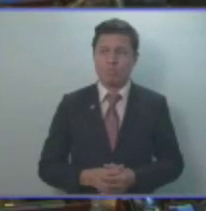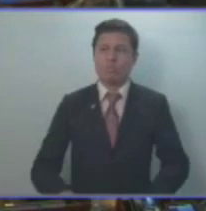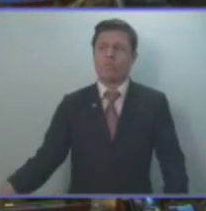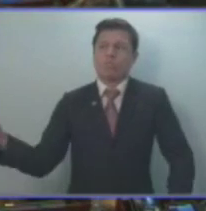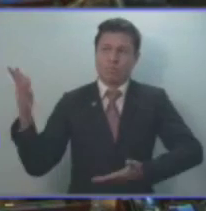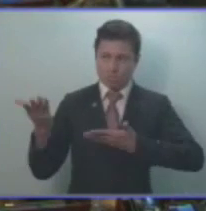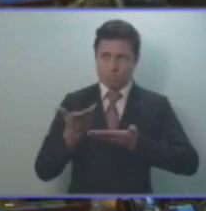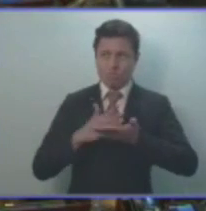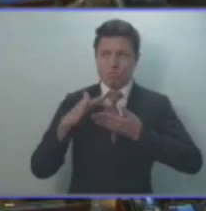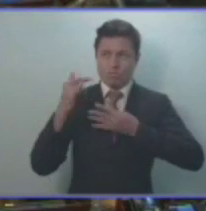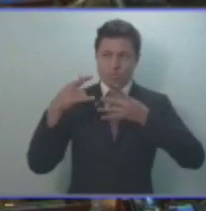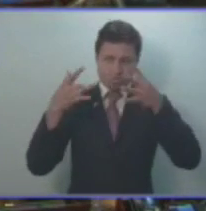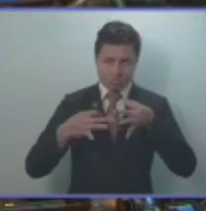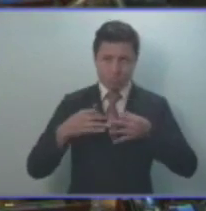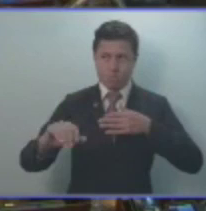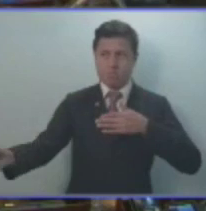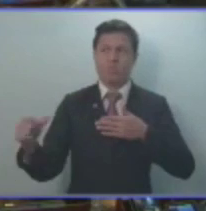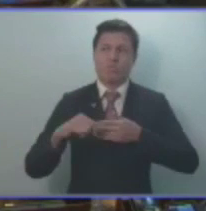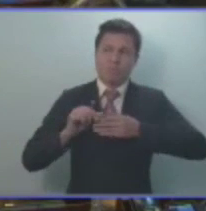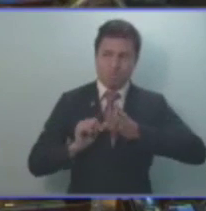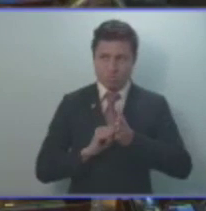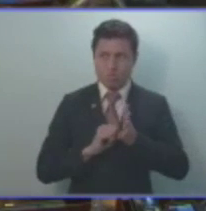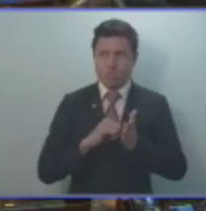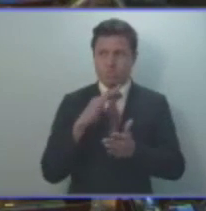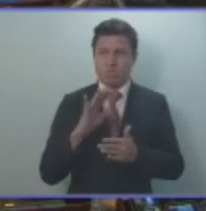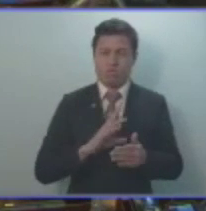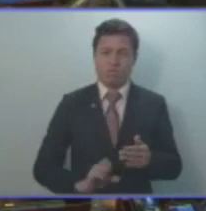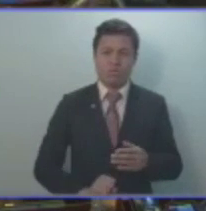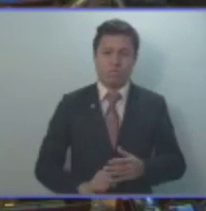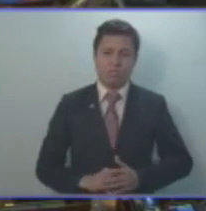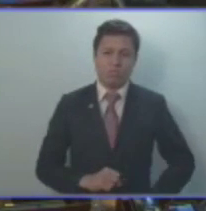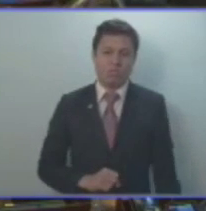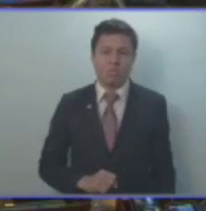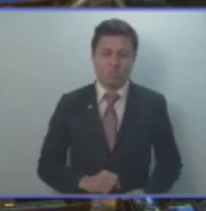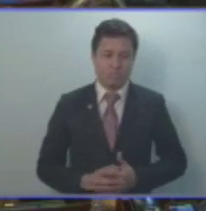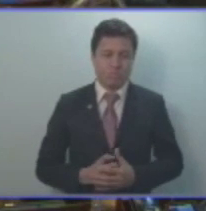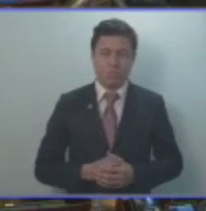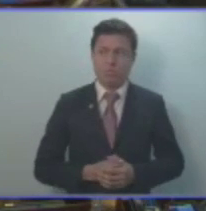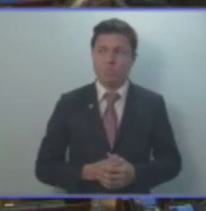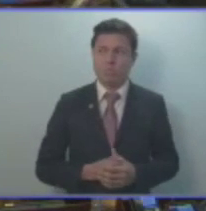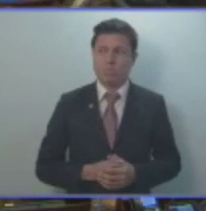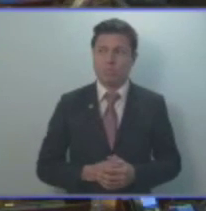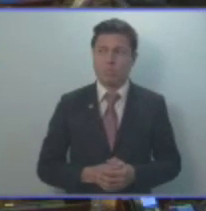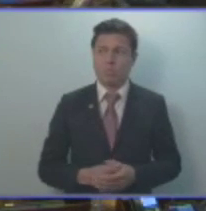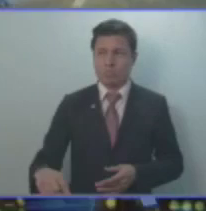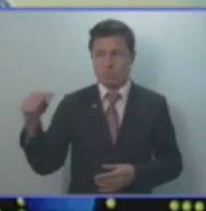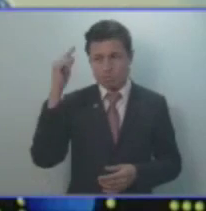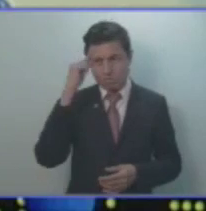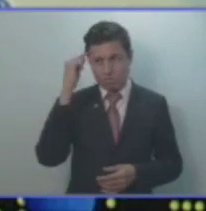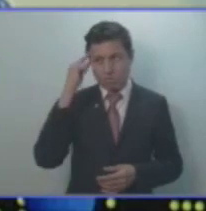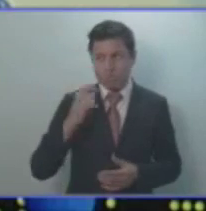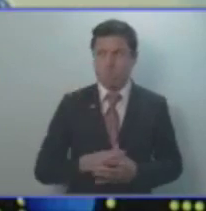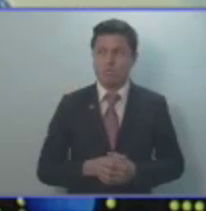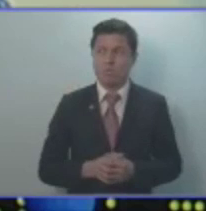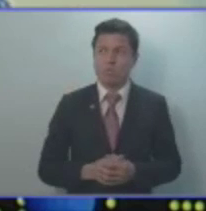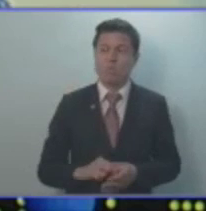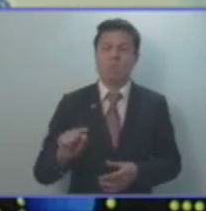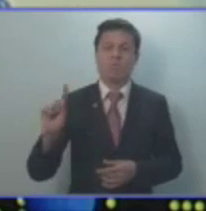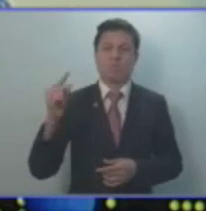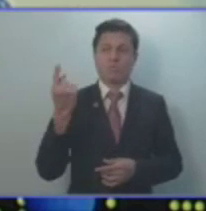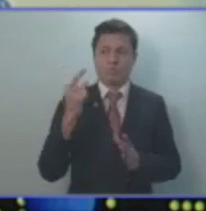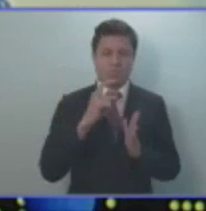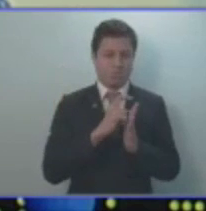Decreto que la Asamblea Legislativa de la República de El Salvador, considerando Romano 1,